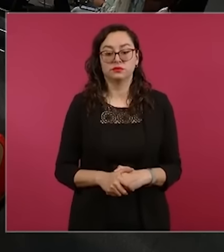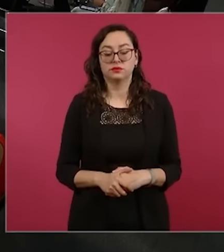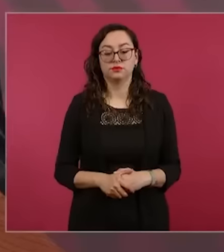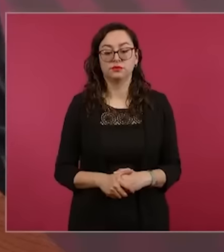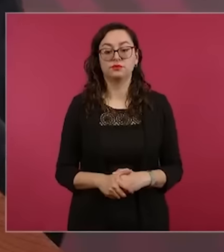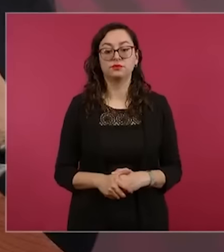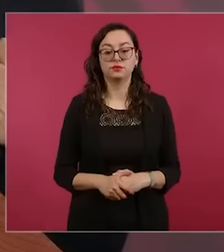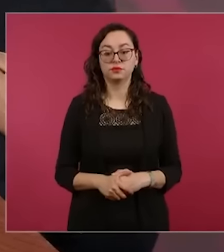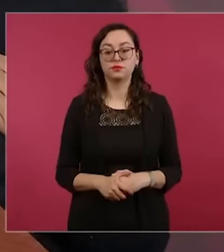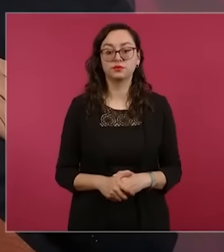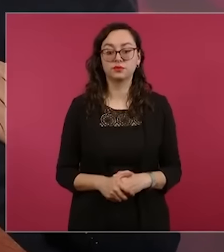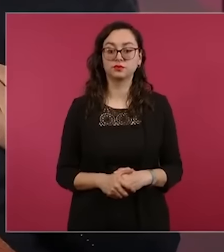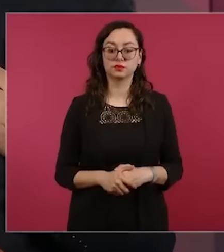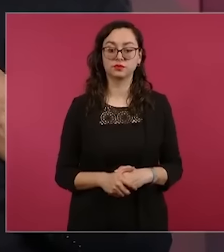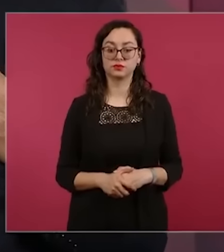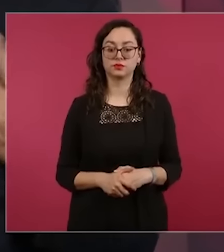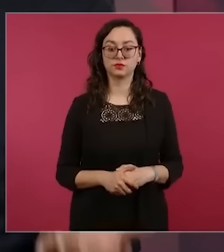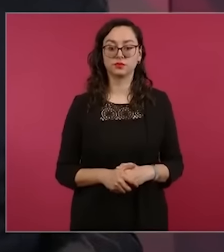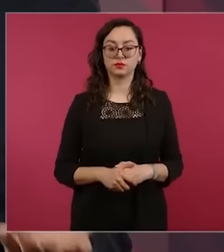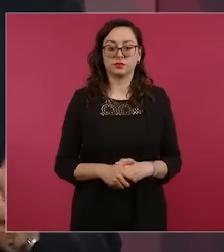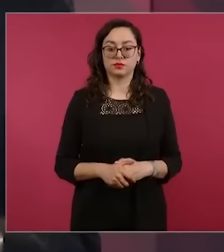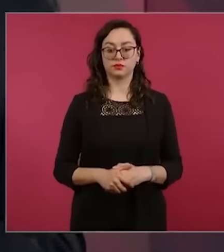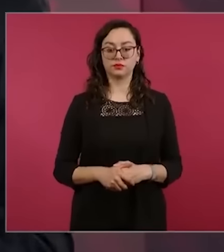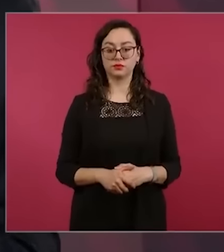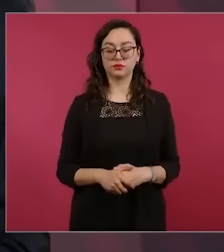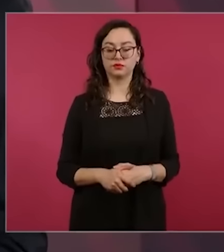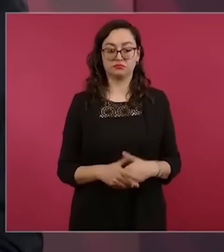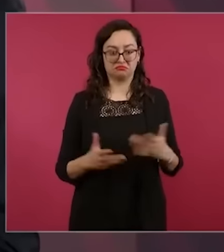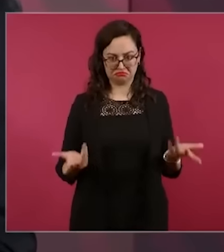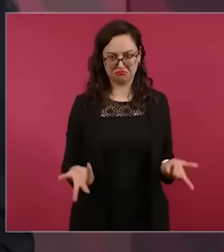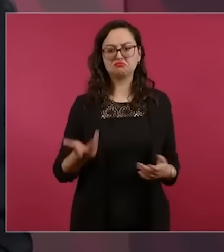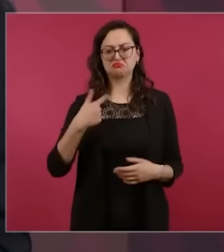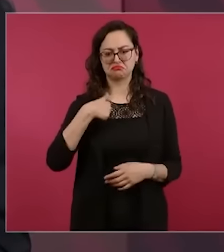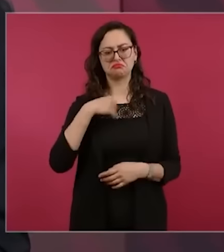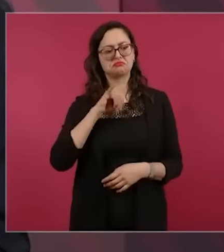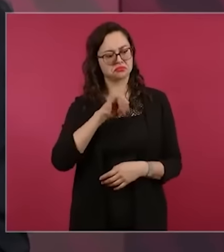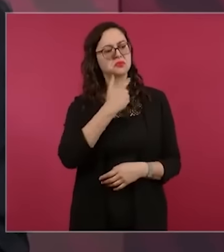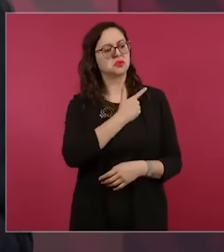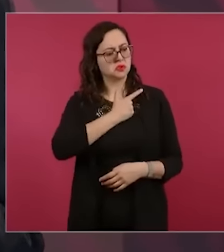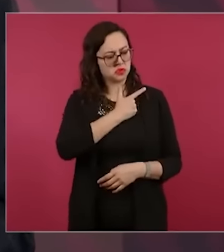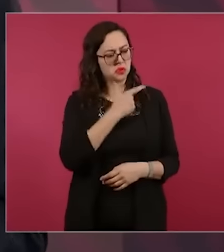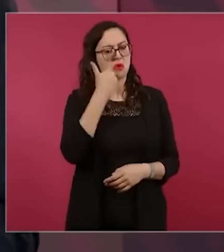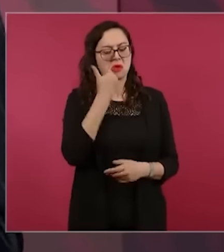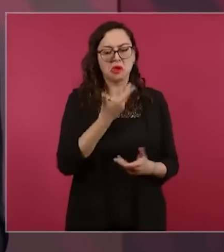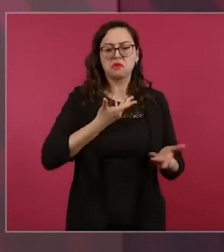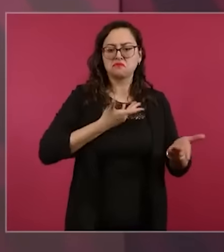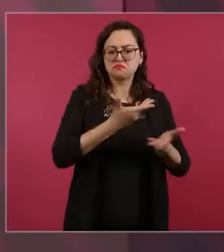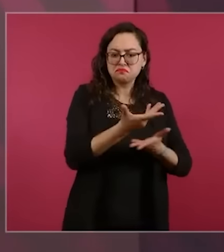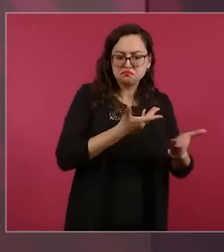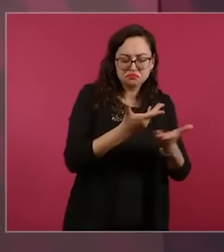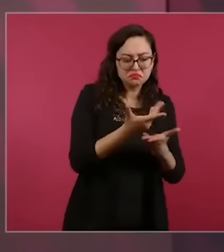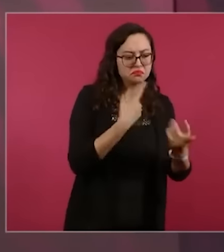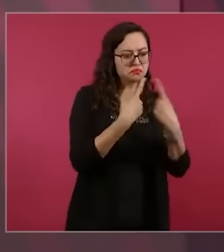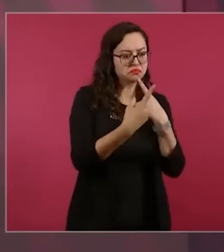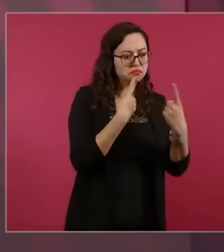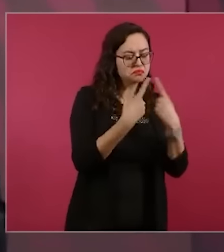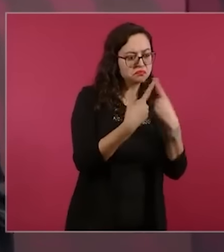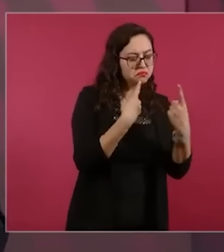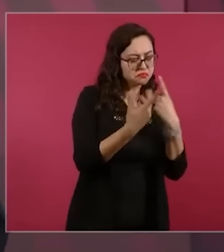actuando ahora sí que de buena fe, ¿sí?, yo tenía que informar